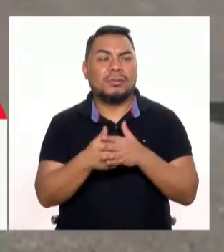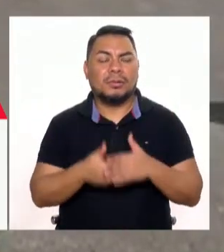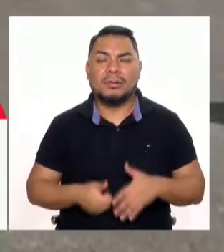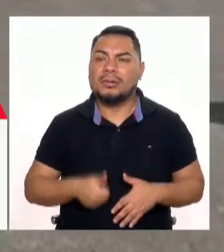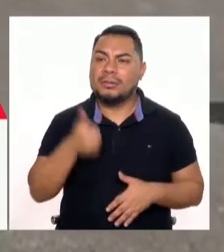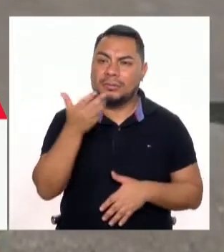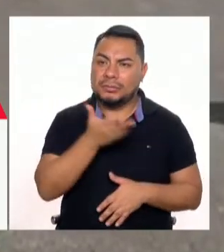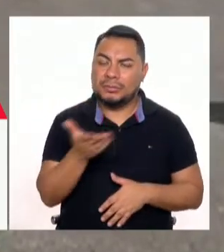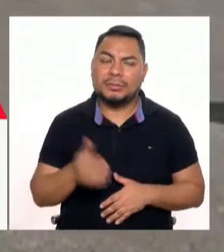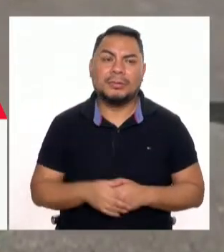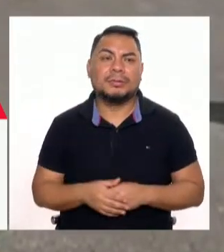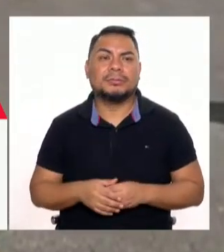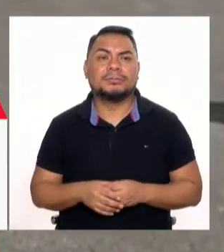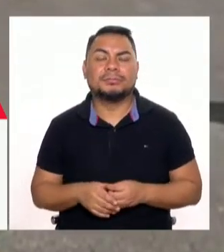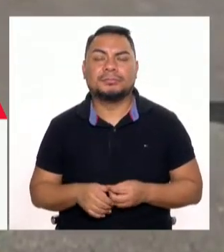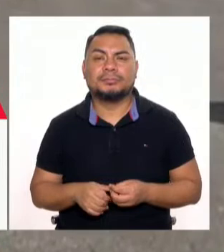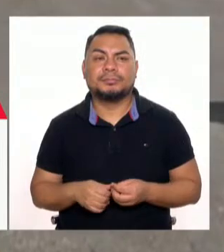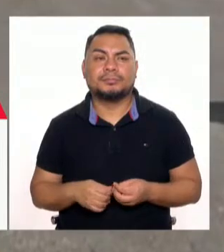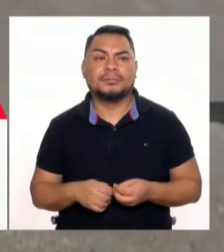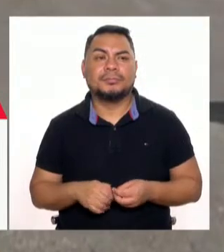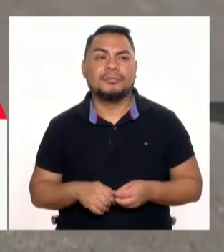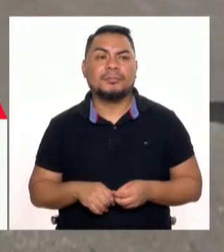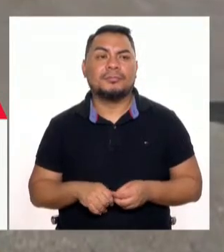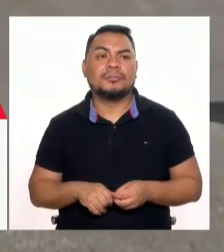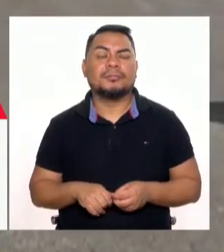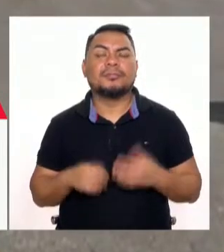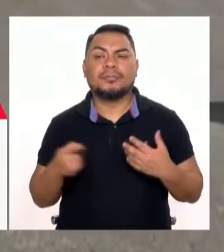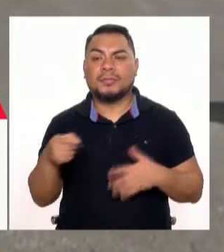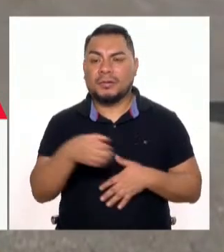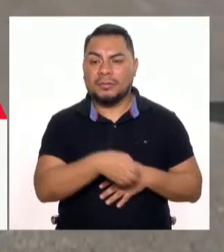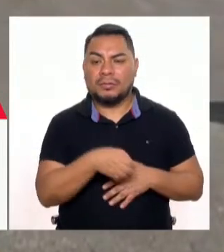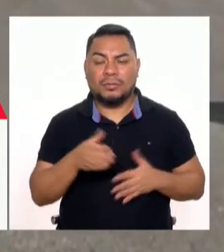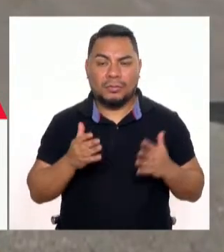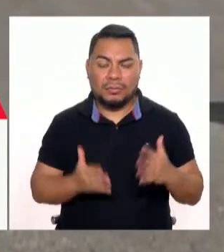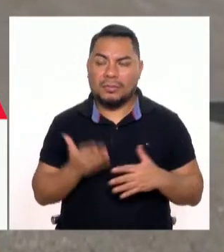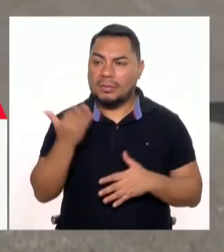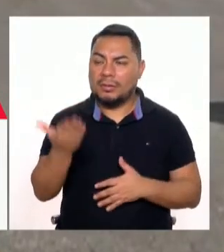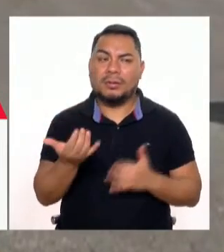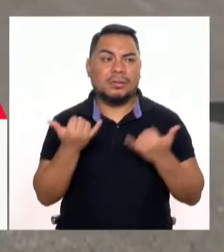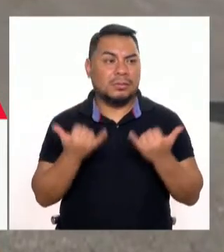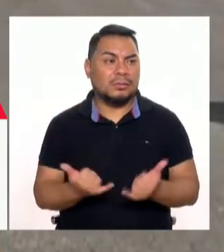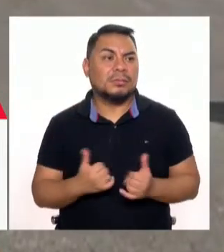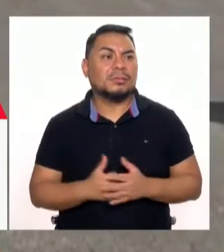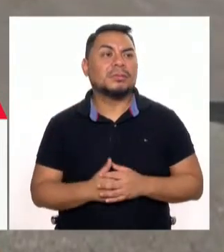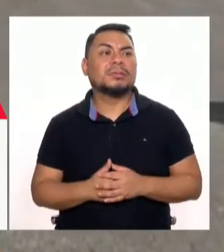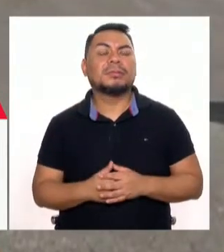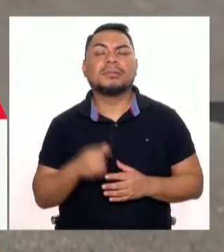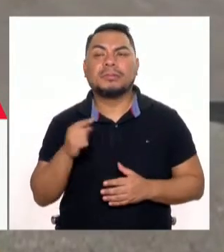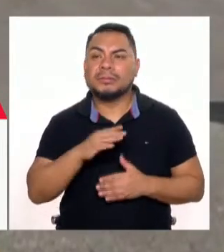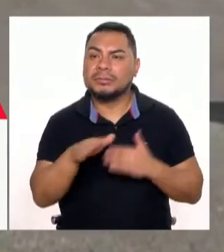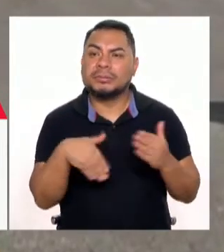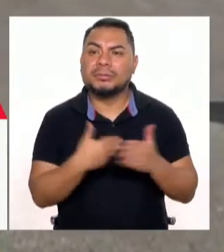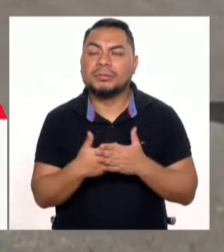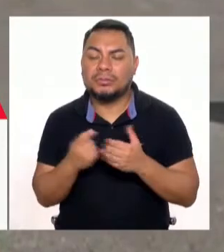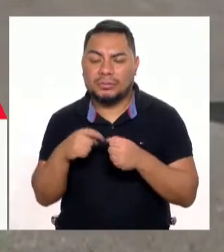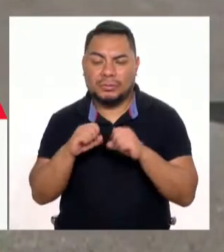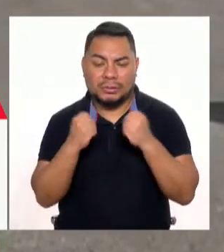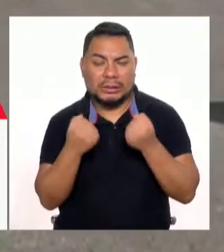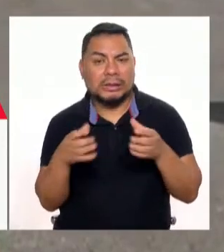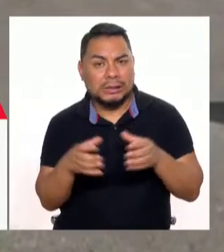autoridades la congresista Hoy somos parte de todo un equipo